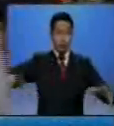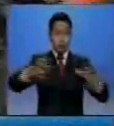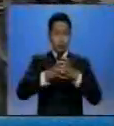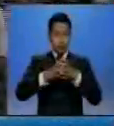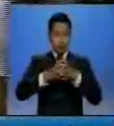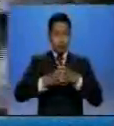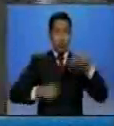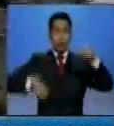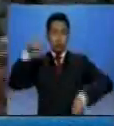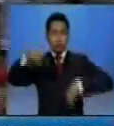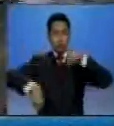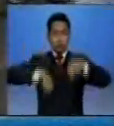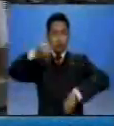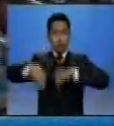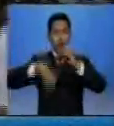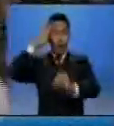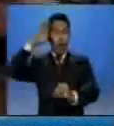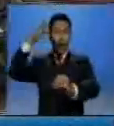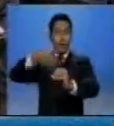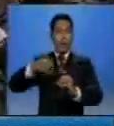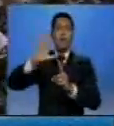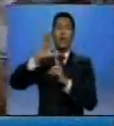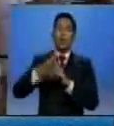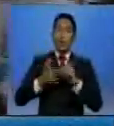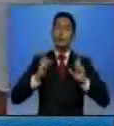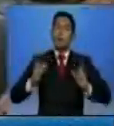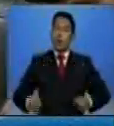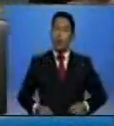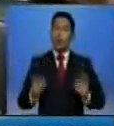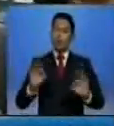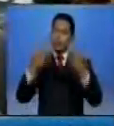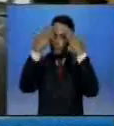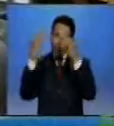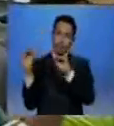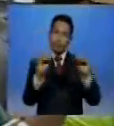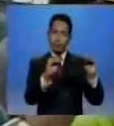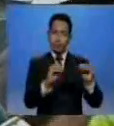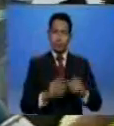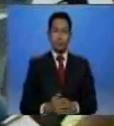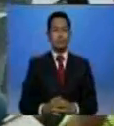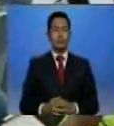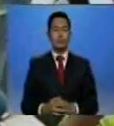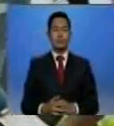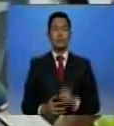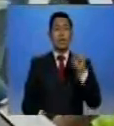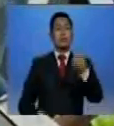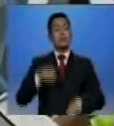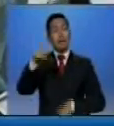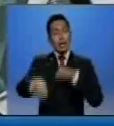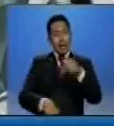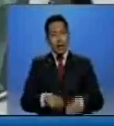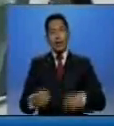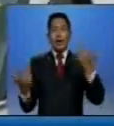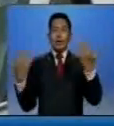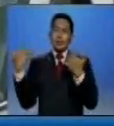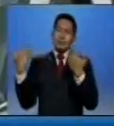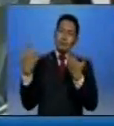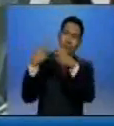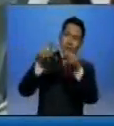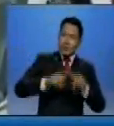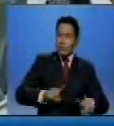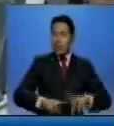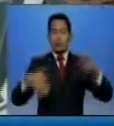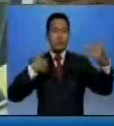como objetivo incentivar la cultura de la salud. A través del ciclismo, de algo lúdico, lo que buscamos es generar